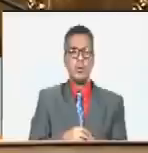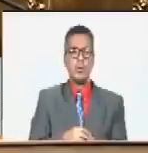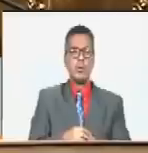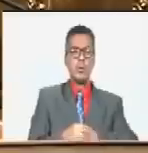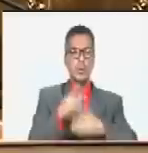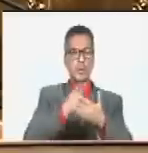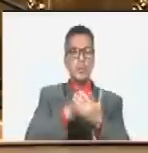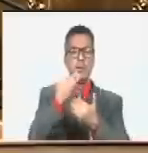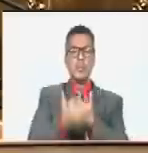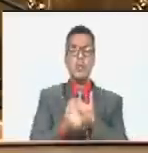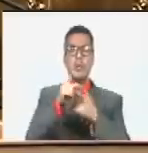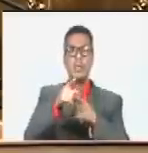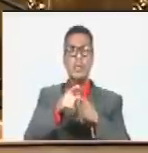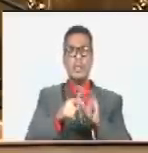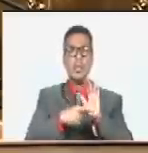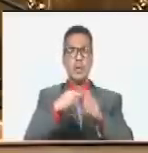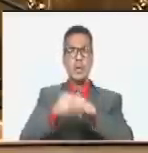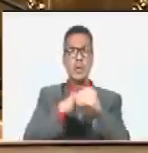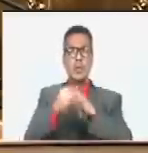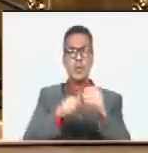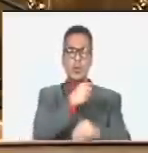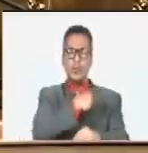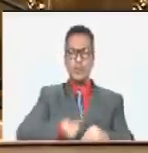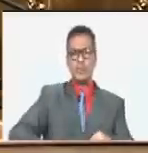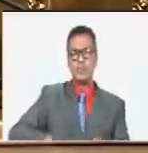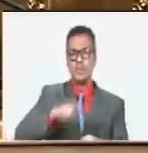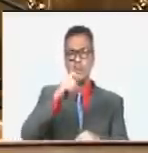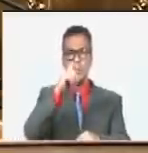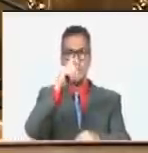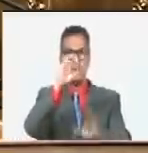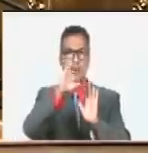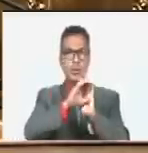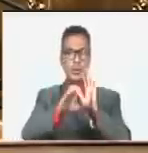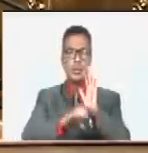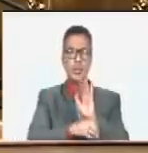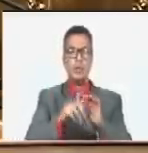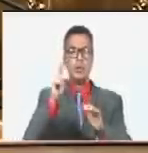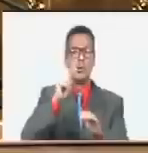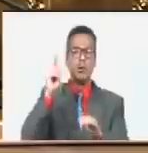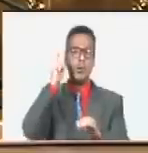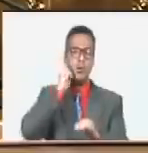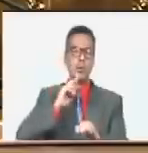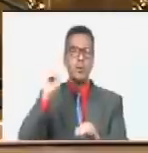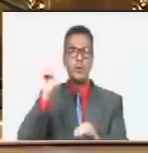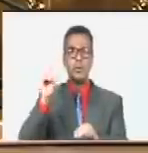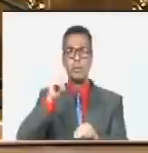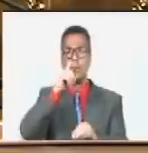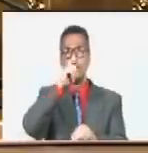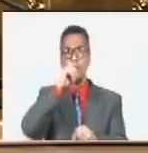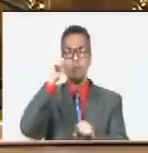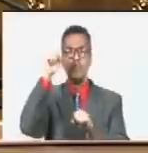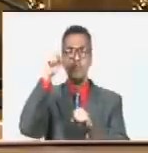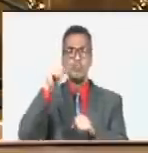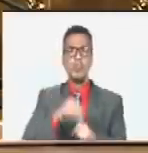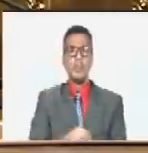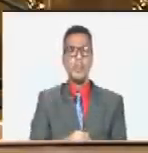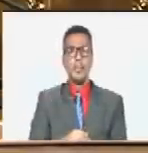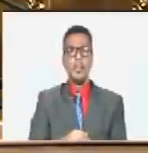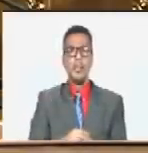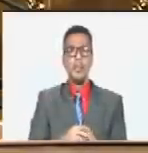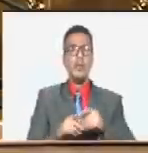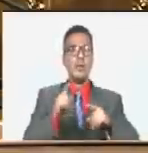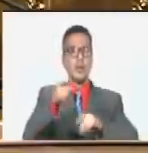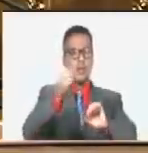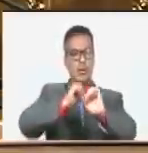programas emprendidas por el presidente constitucional de la República Bolivariana de Venezuela, Nicolás Maduro Moros, para la defensa